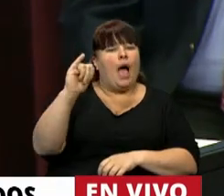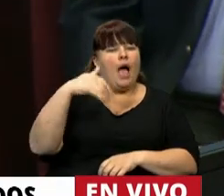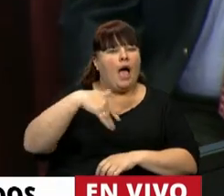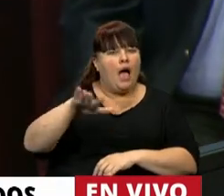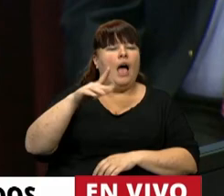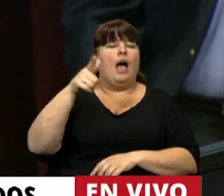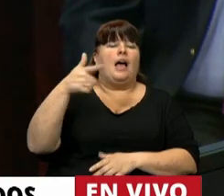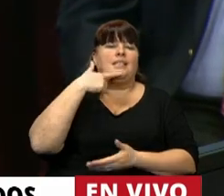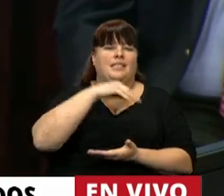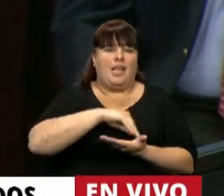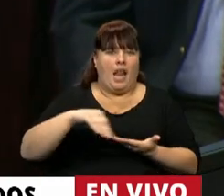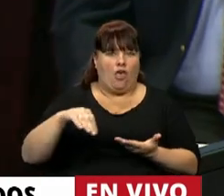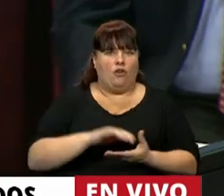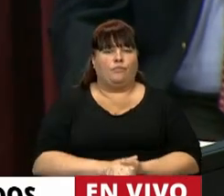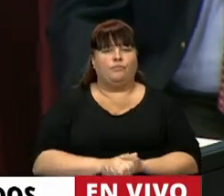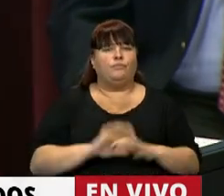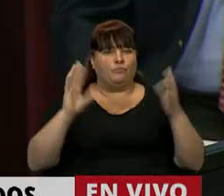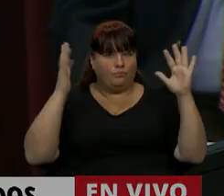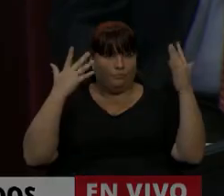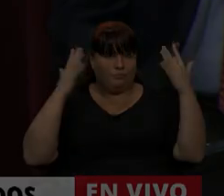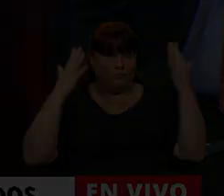al honorable senado